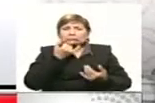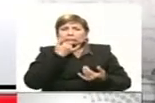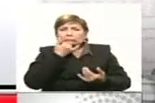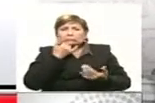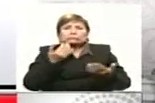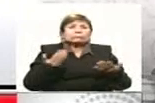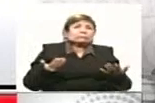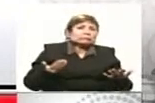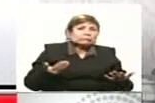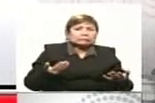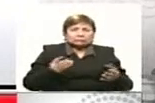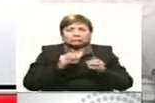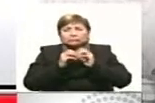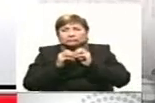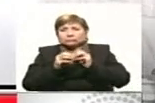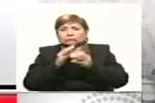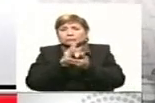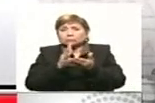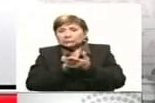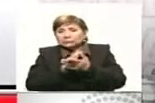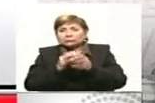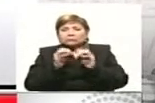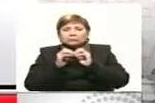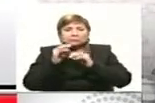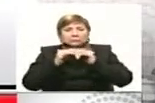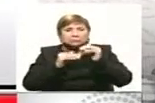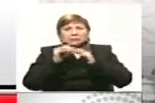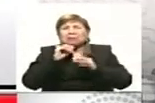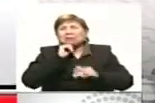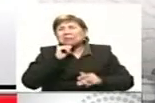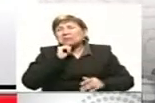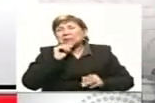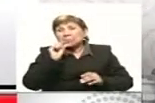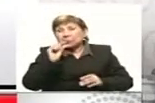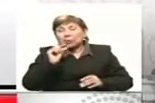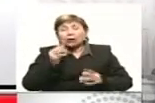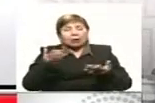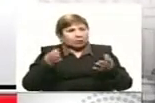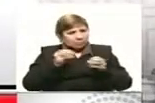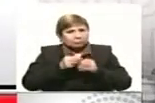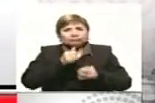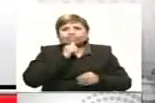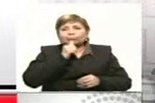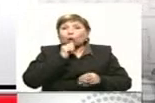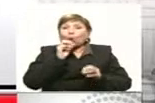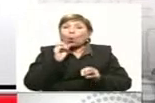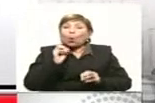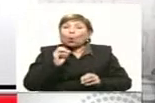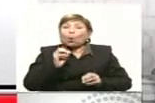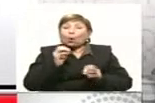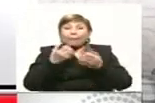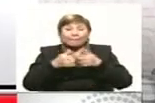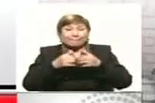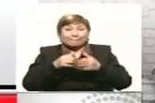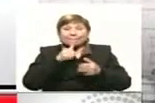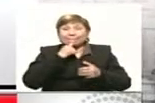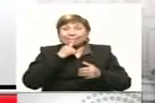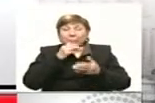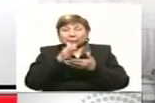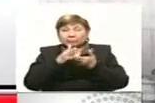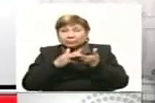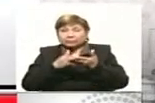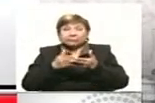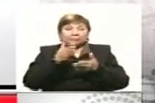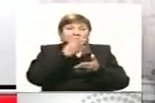en algunos casos o en varios casos son obras pues de lo que llamamos asociaciones público-privadas. Es decir, en parte es inversión